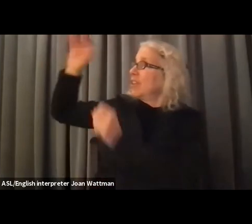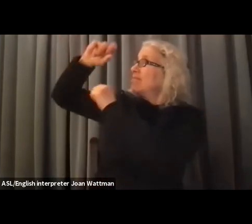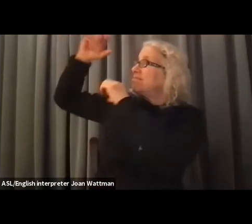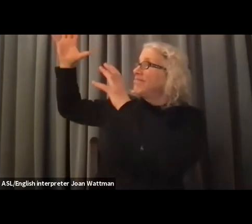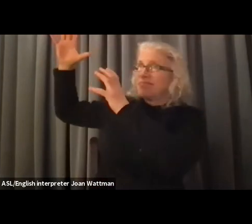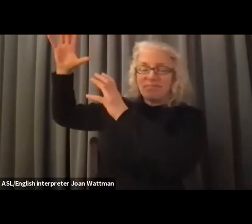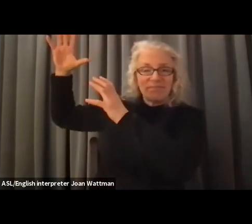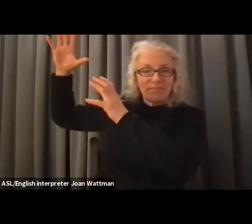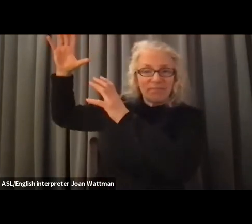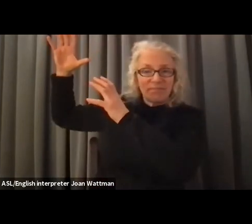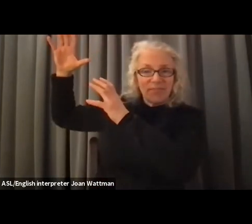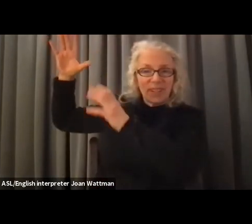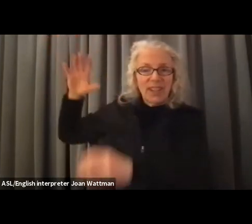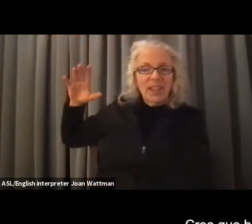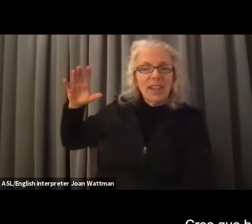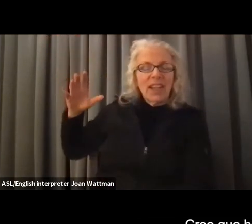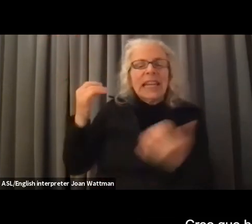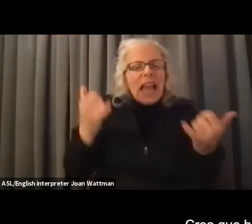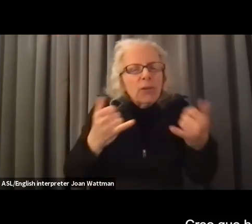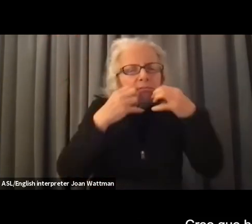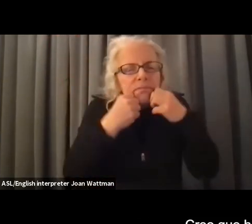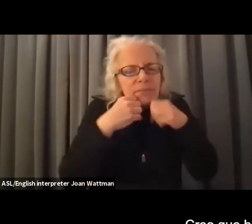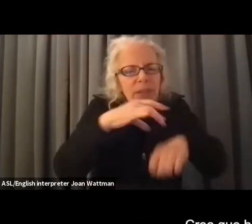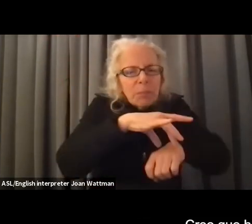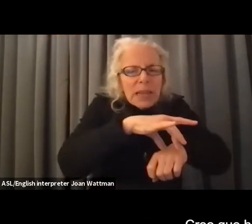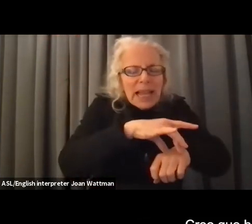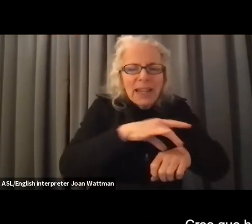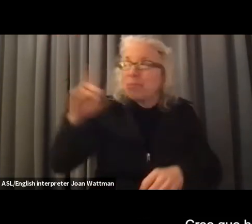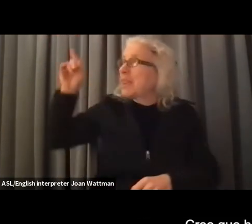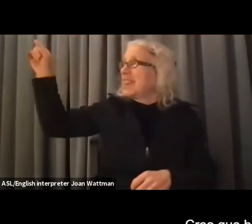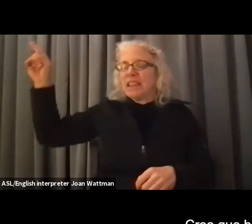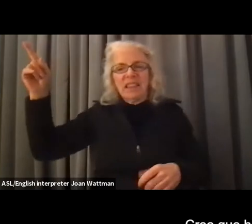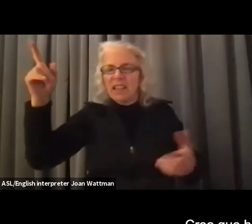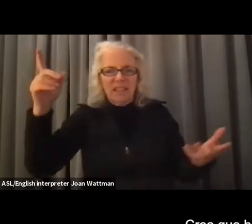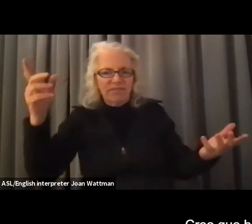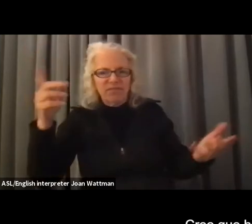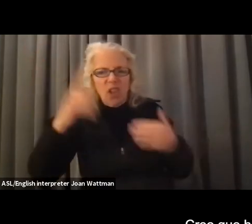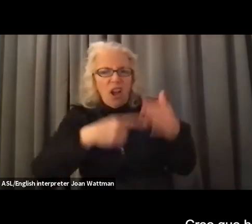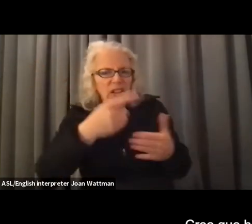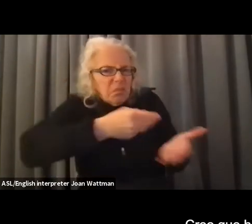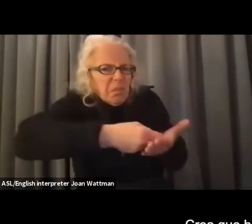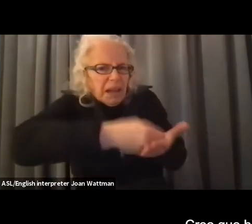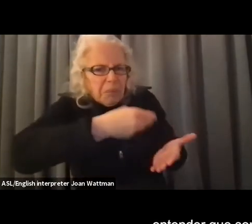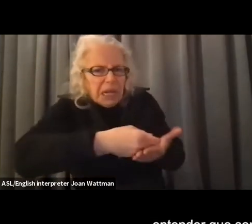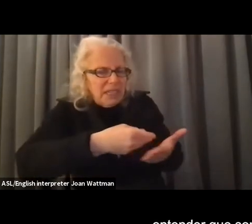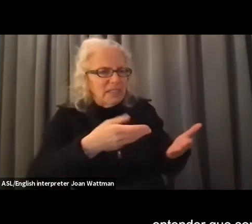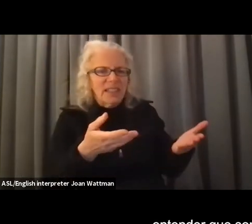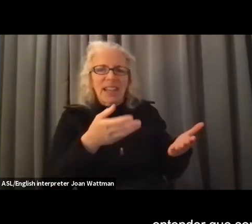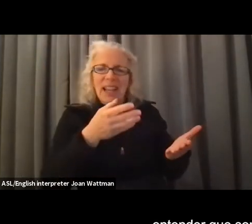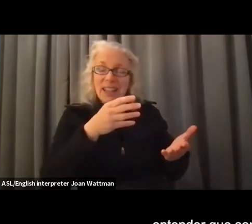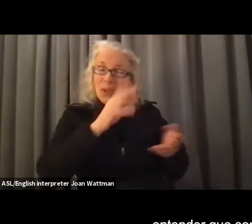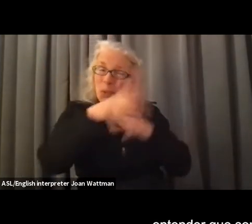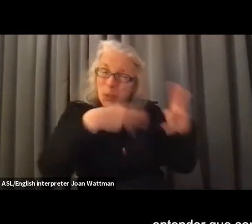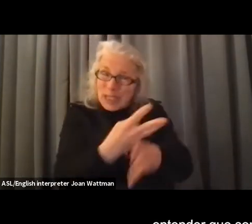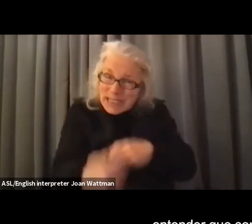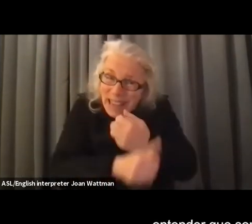ella todos los días. Creo que hoy hay algo en común, y es que la mayoría de los pueblos que resistimos entendemos